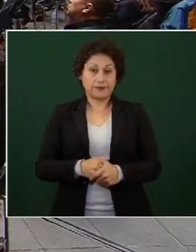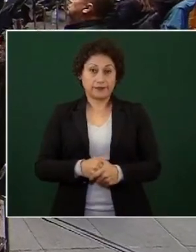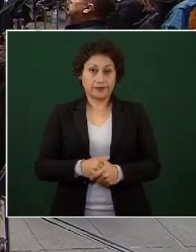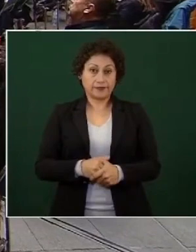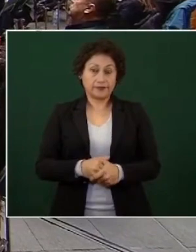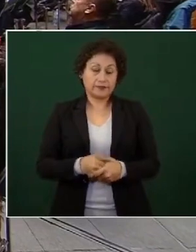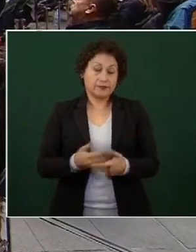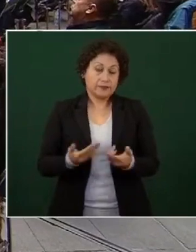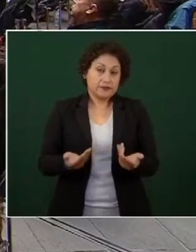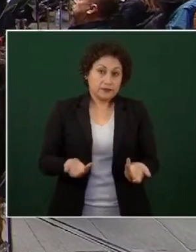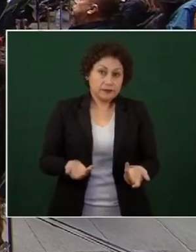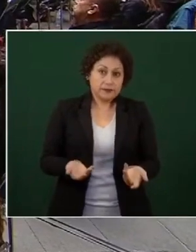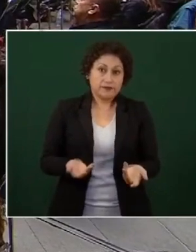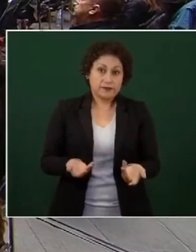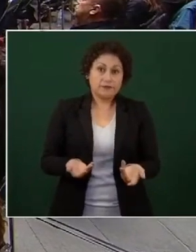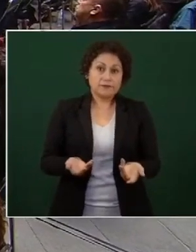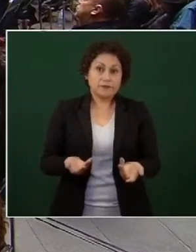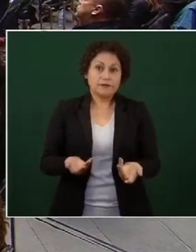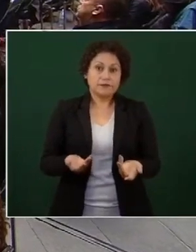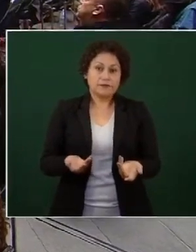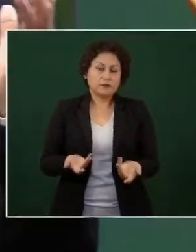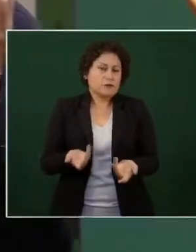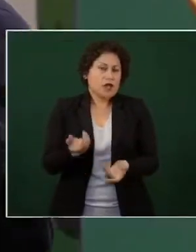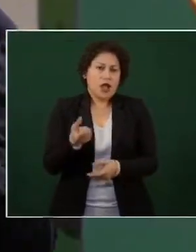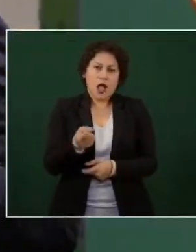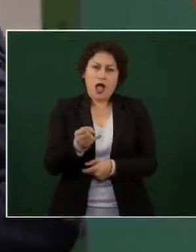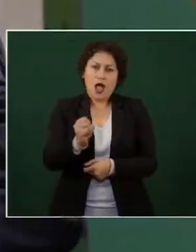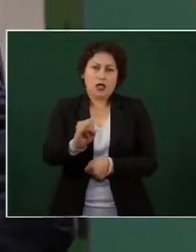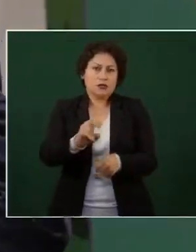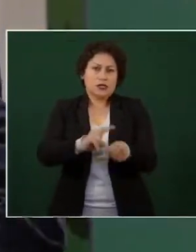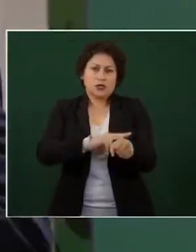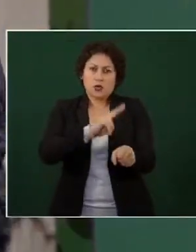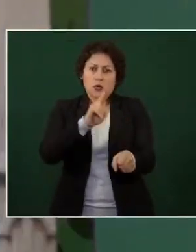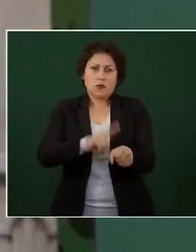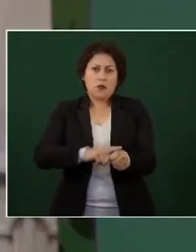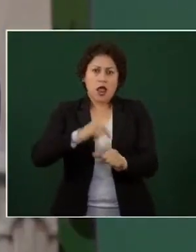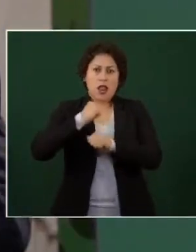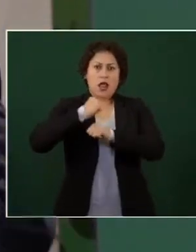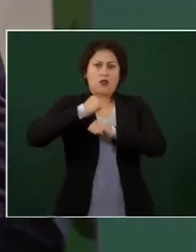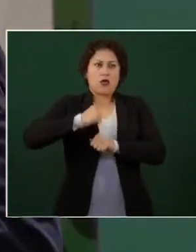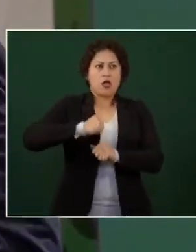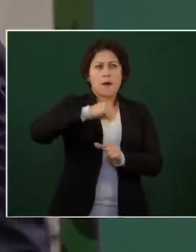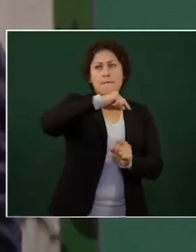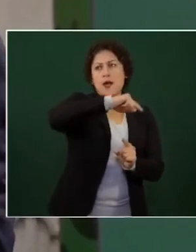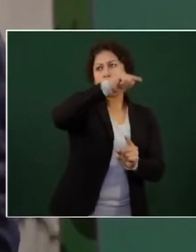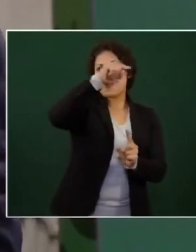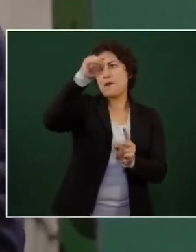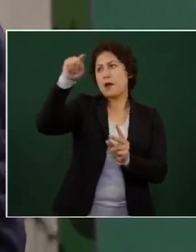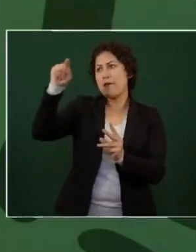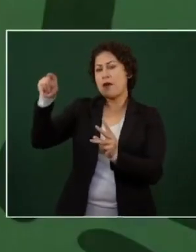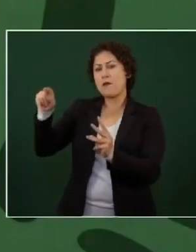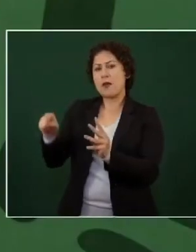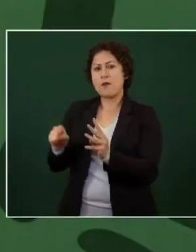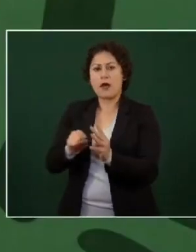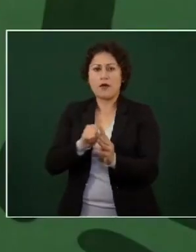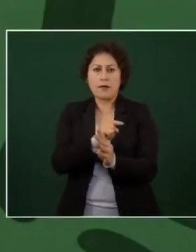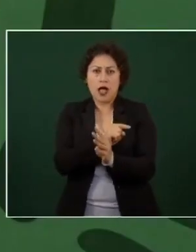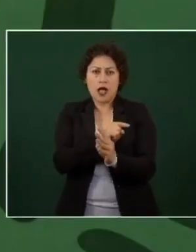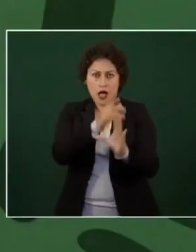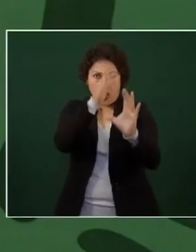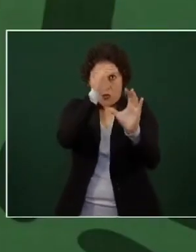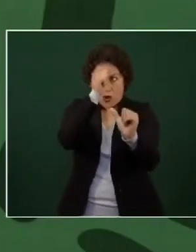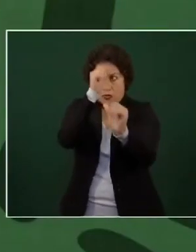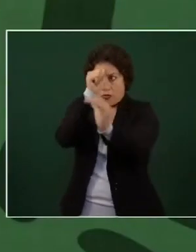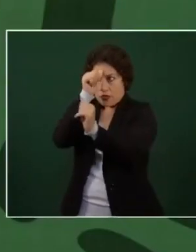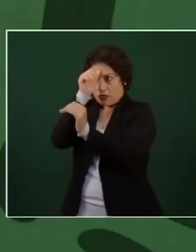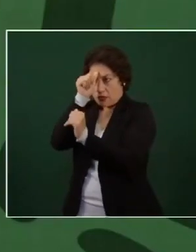¿Qué se hace con todas las autoridades? Pues sí, de manera institucional. Pero entonces,